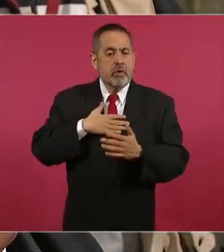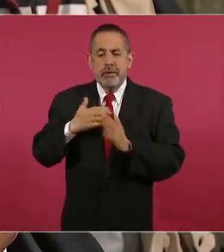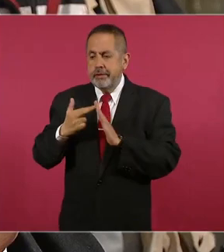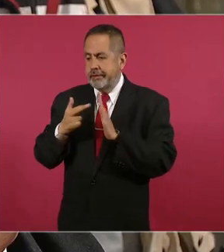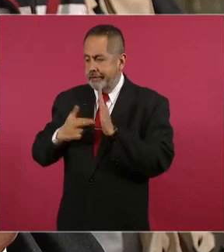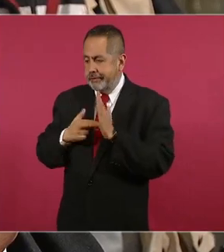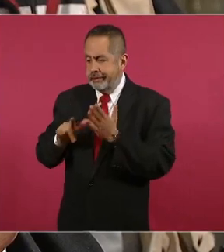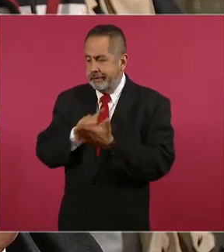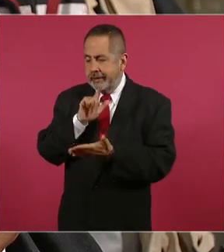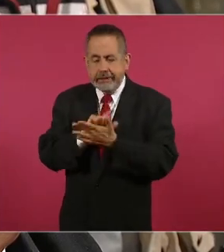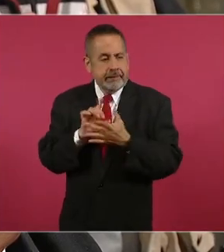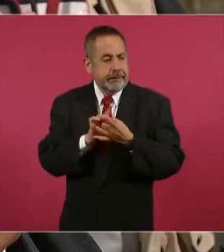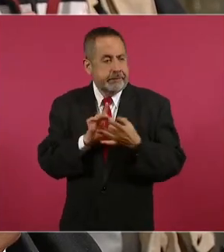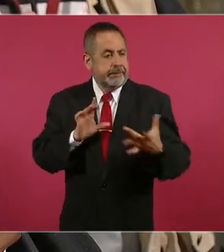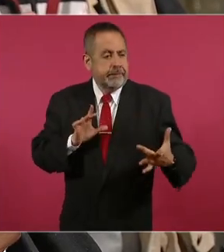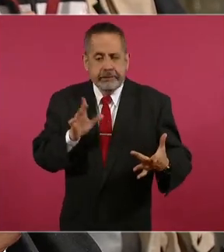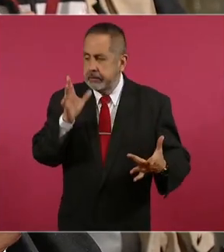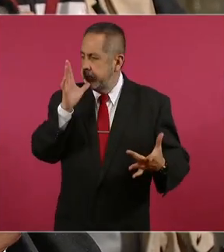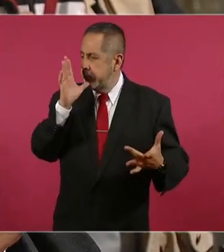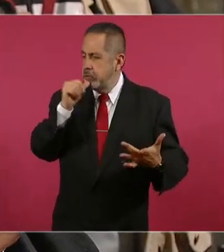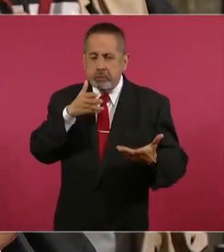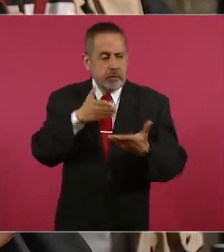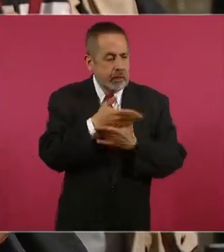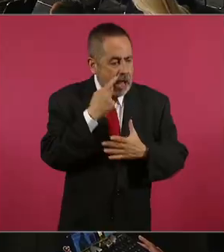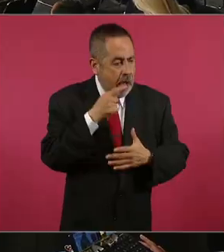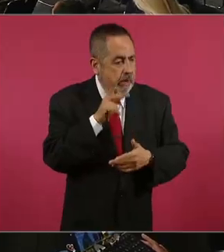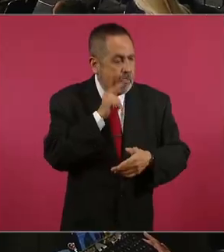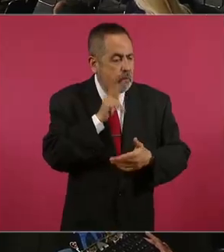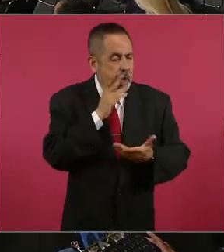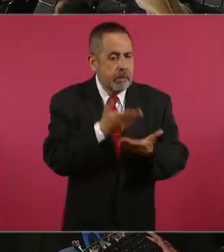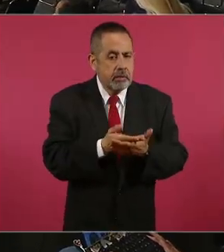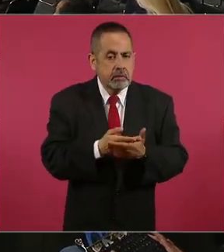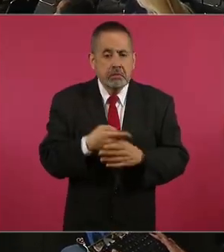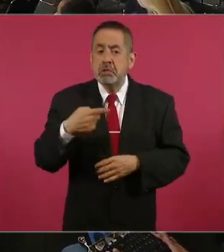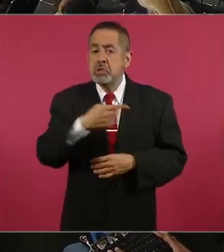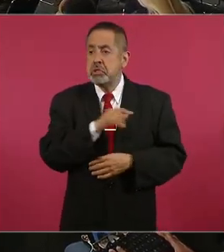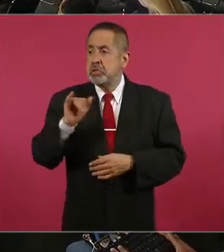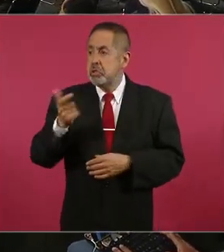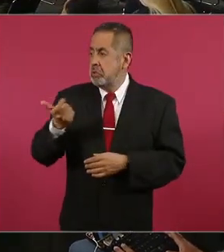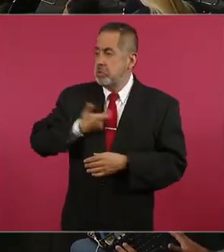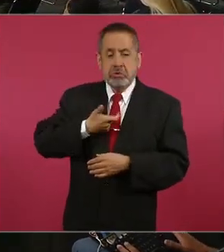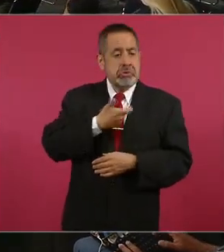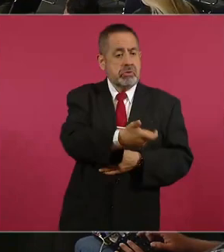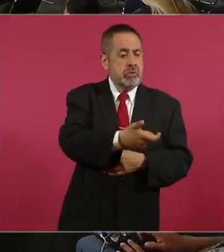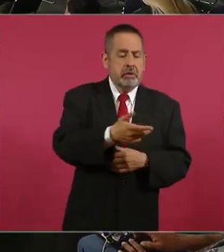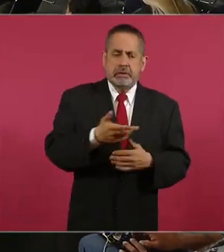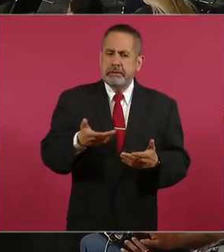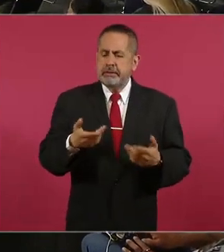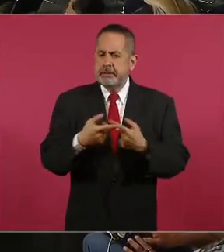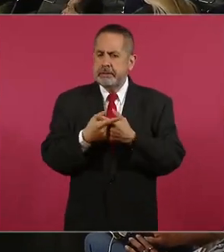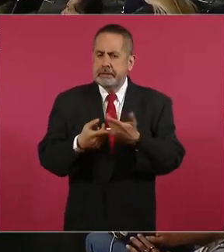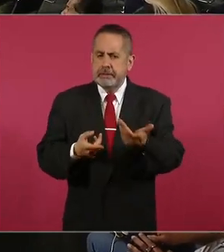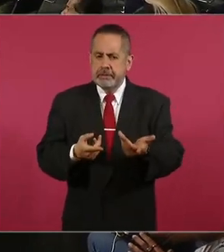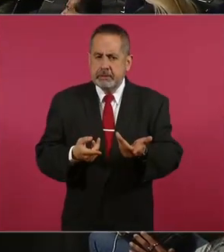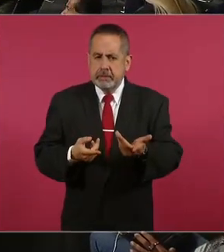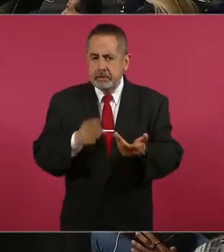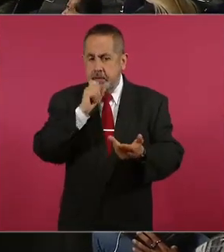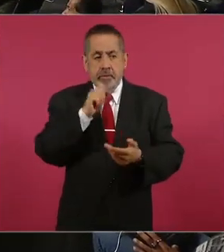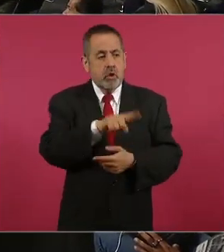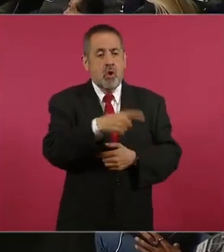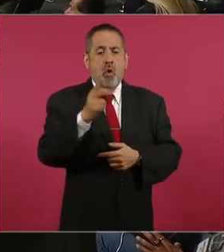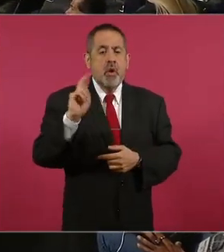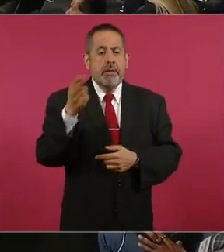legal mexicano, pues no tiene obligación de rendir cuentas en nuestro país. Y por tanto, tampoco universidades